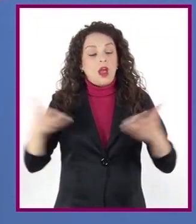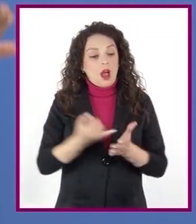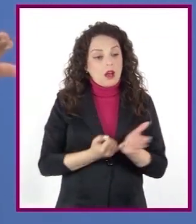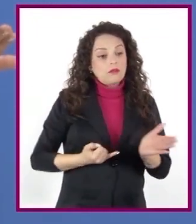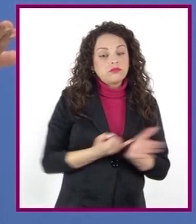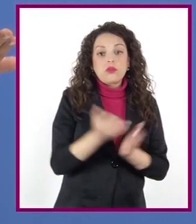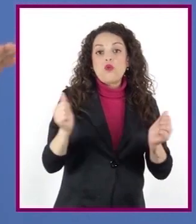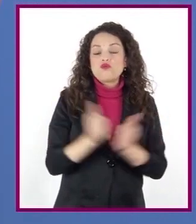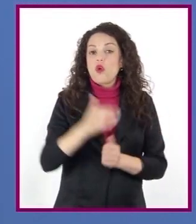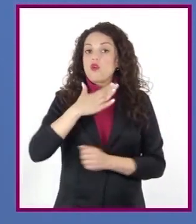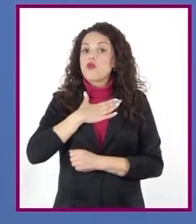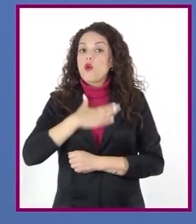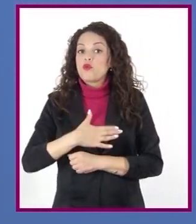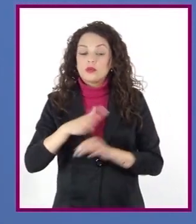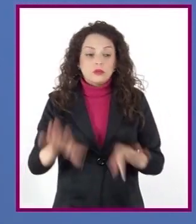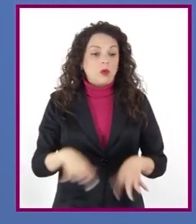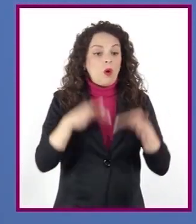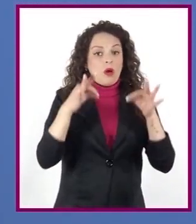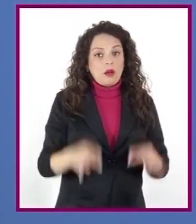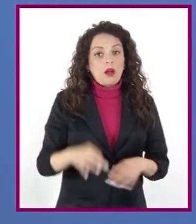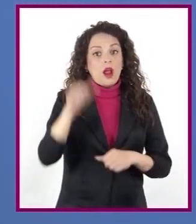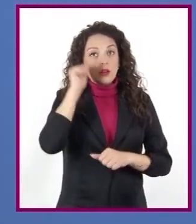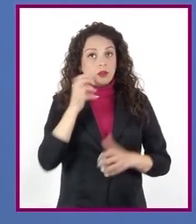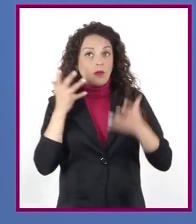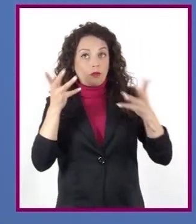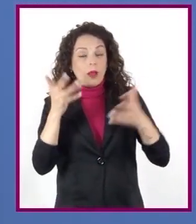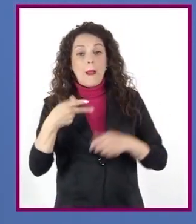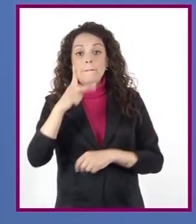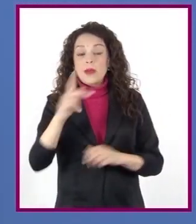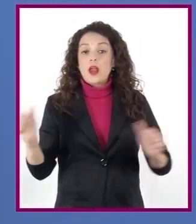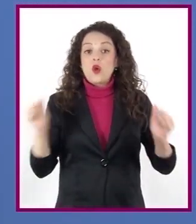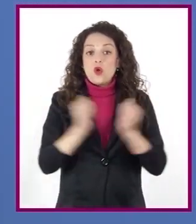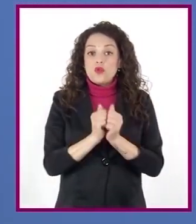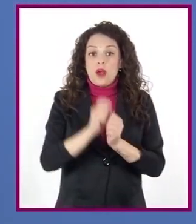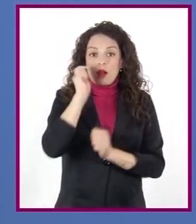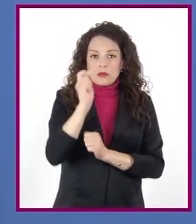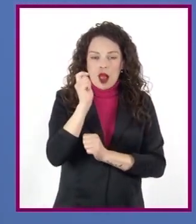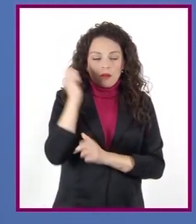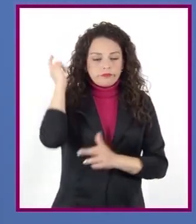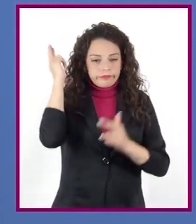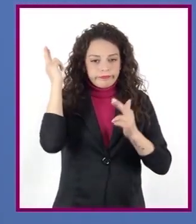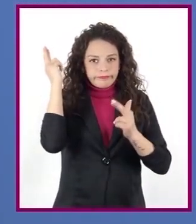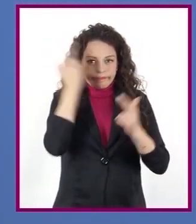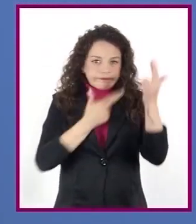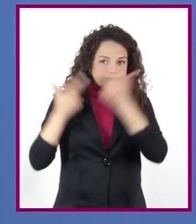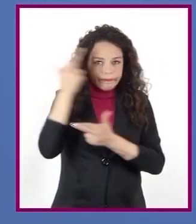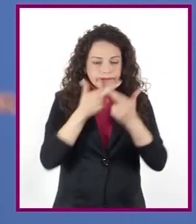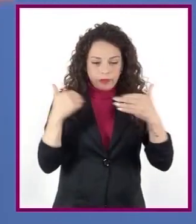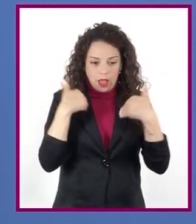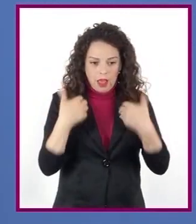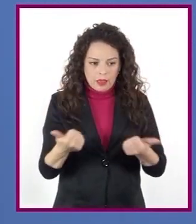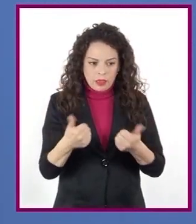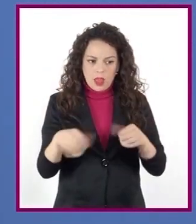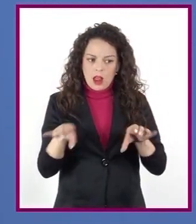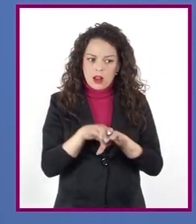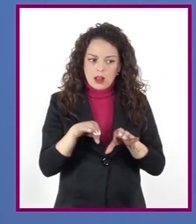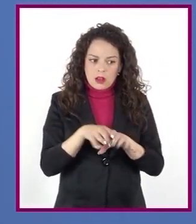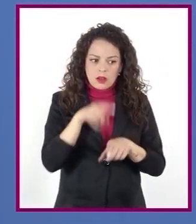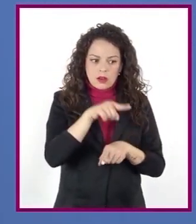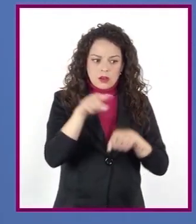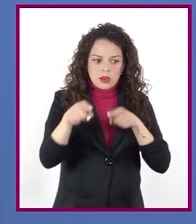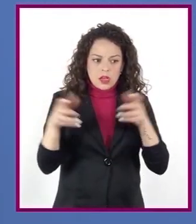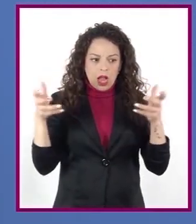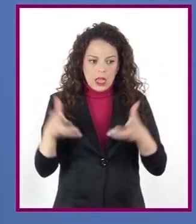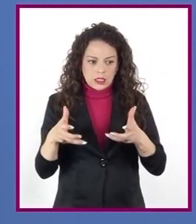o deseable, aplicando siempre la capacidad de análisis para hacer juicios, sin necesidad de